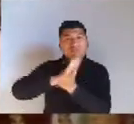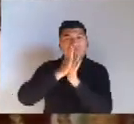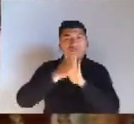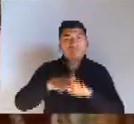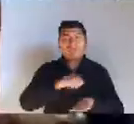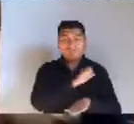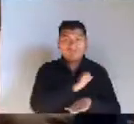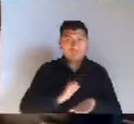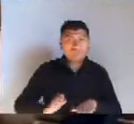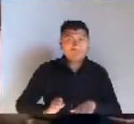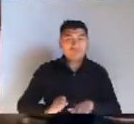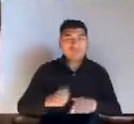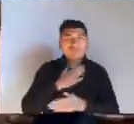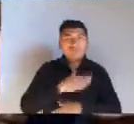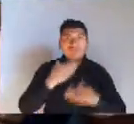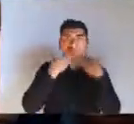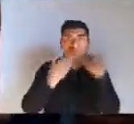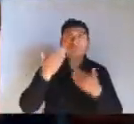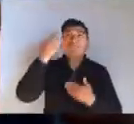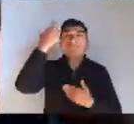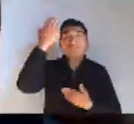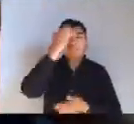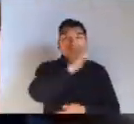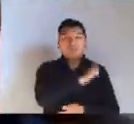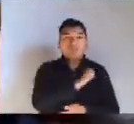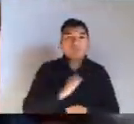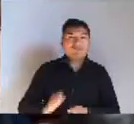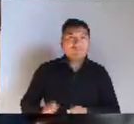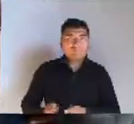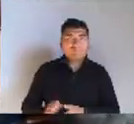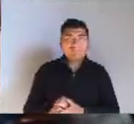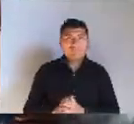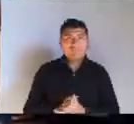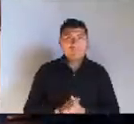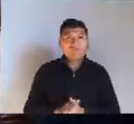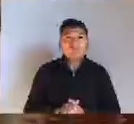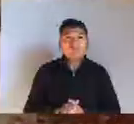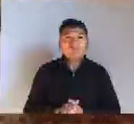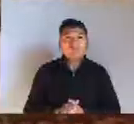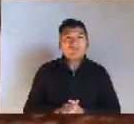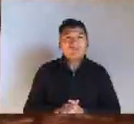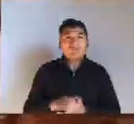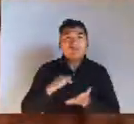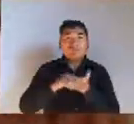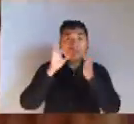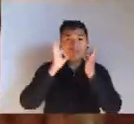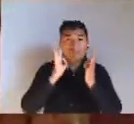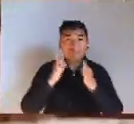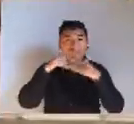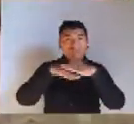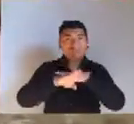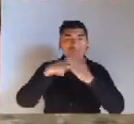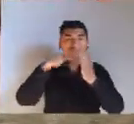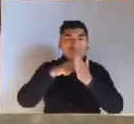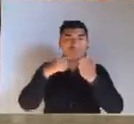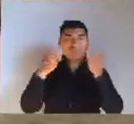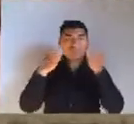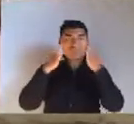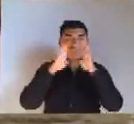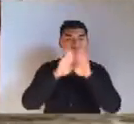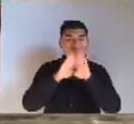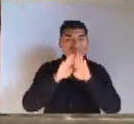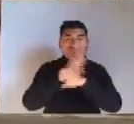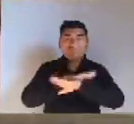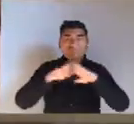Señor. Demos gracias al Señor. De esta manera estamos cerrando esta transmisión,